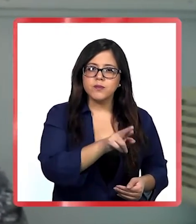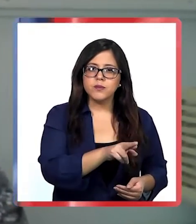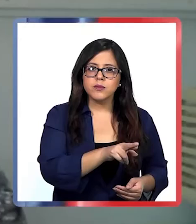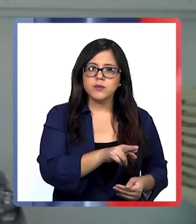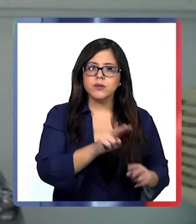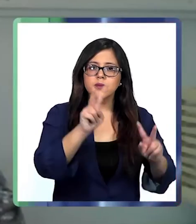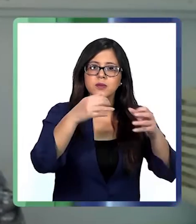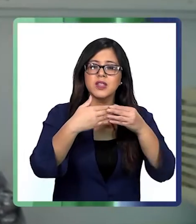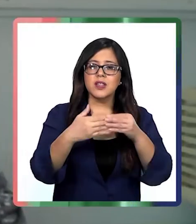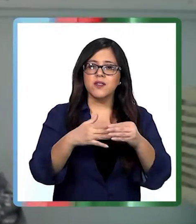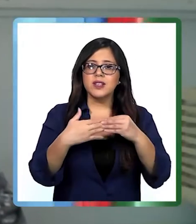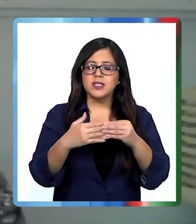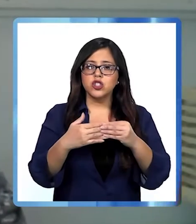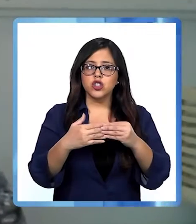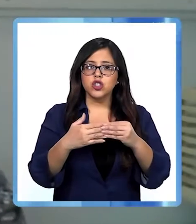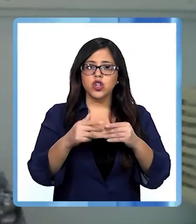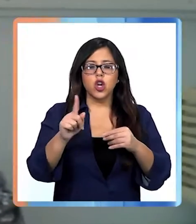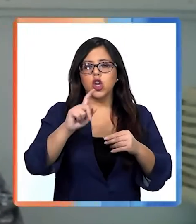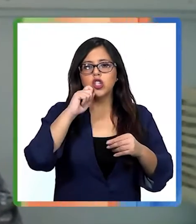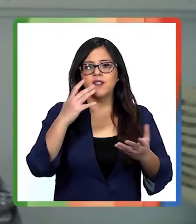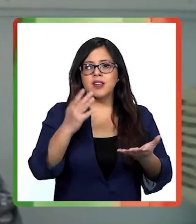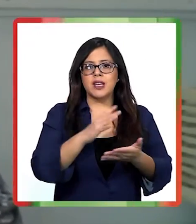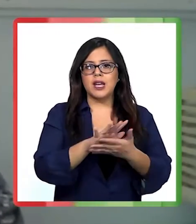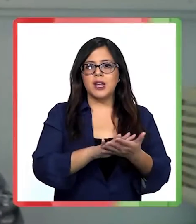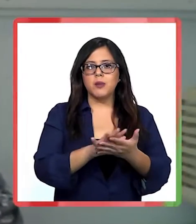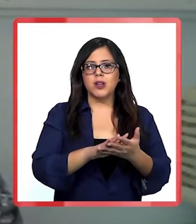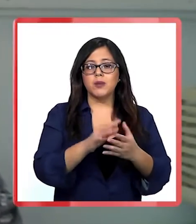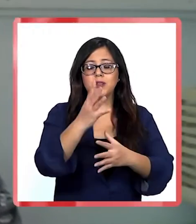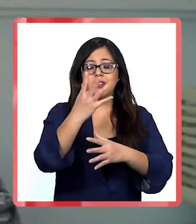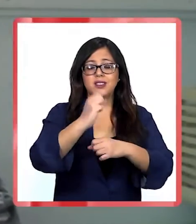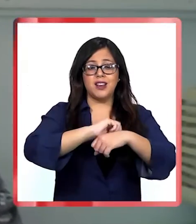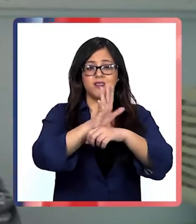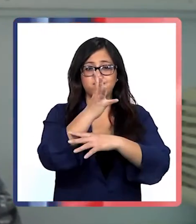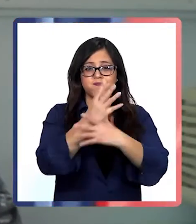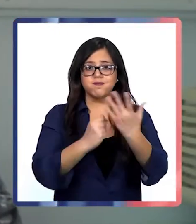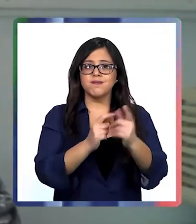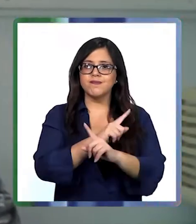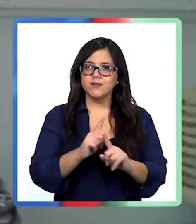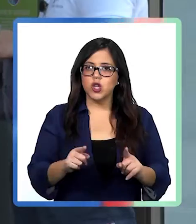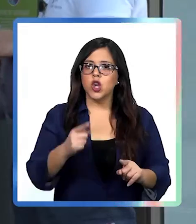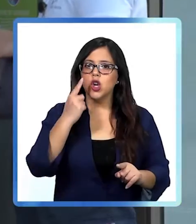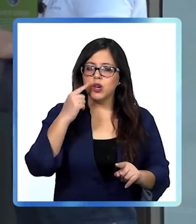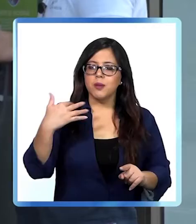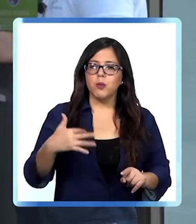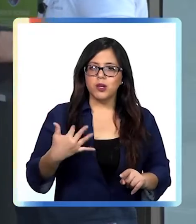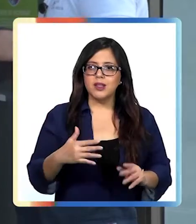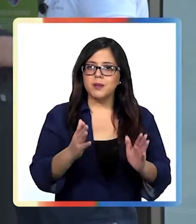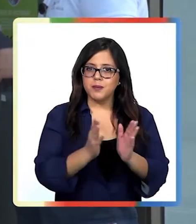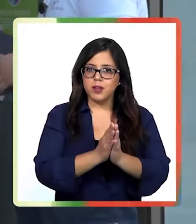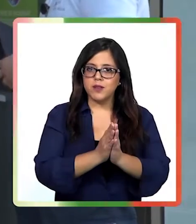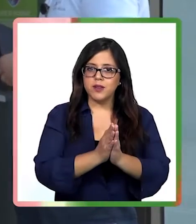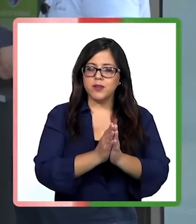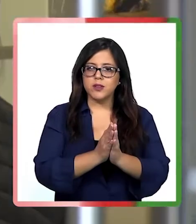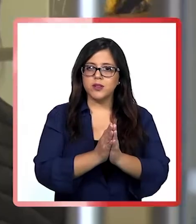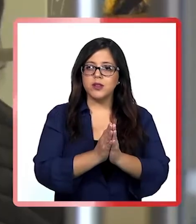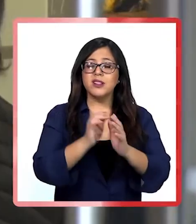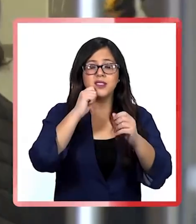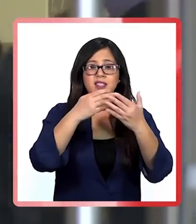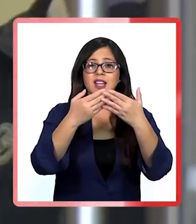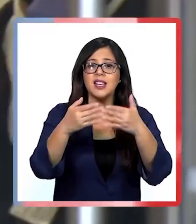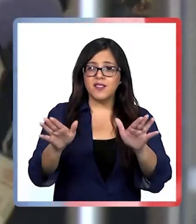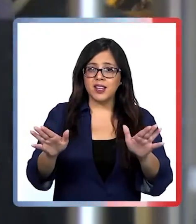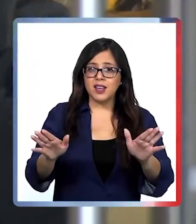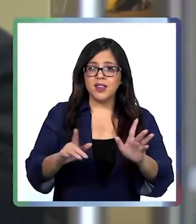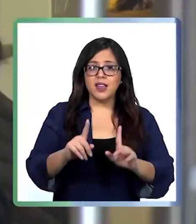que esta flexibilización de la medida no significa que la epidemia se haya acabado. Eso es primero que todo el mensaje importante. Por favor, se dan